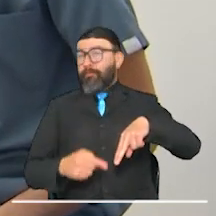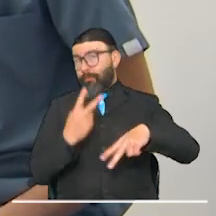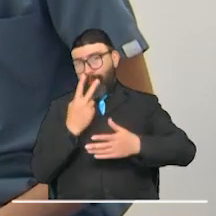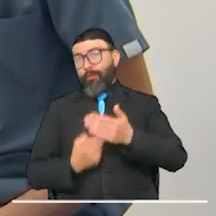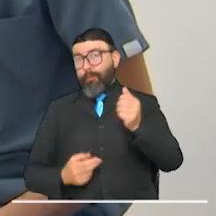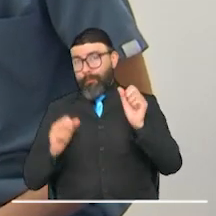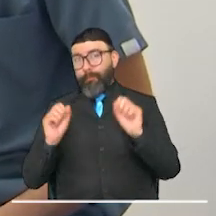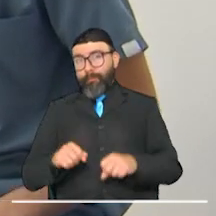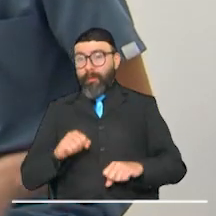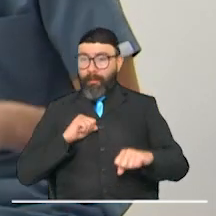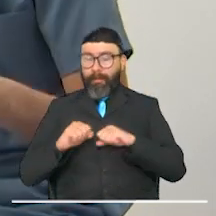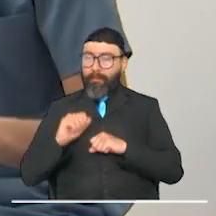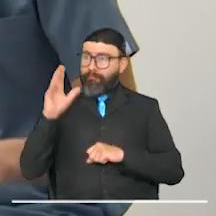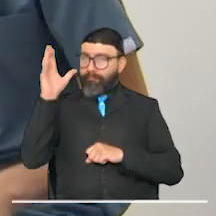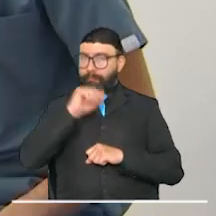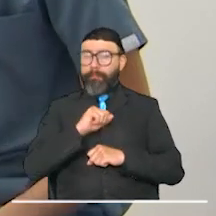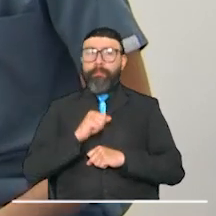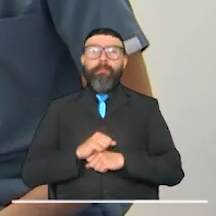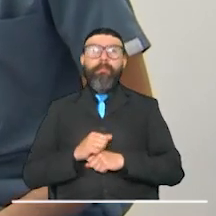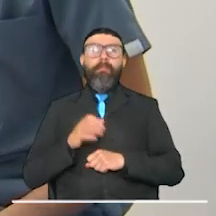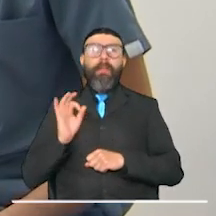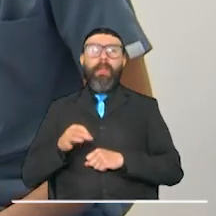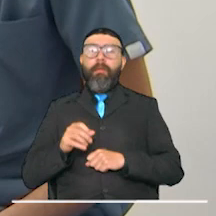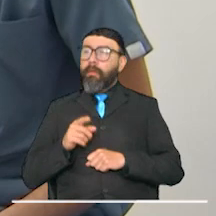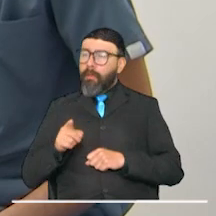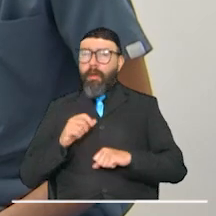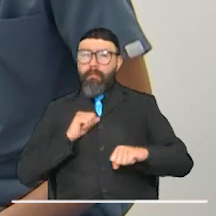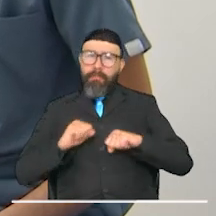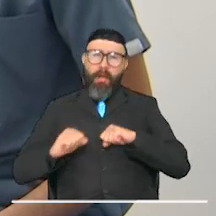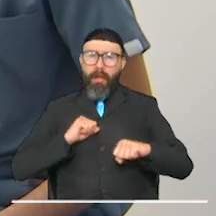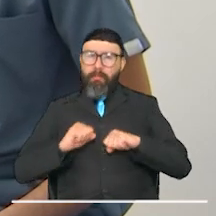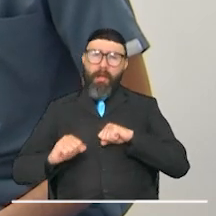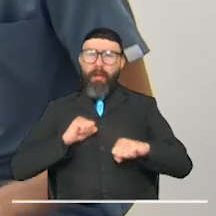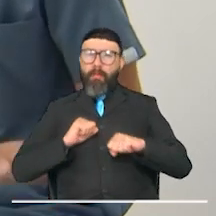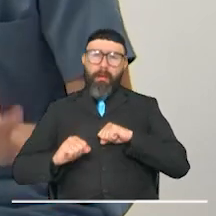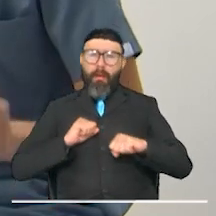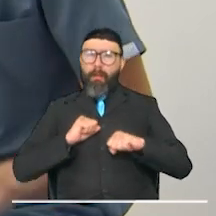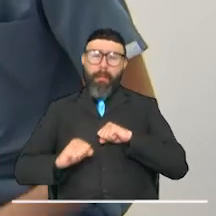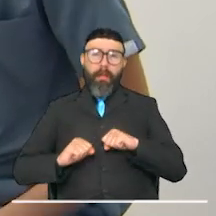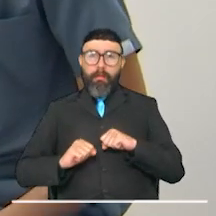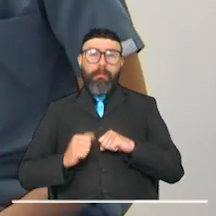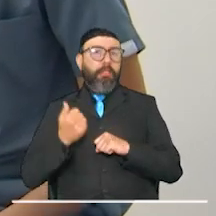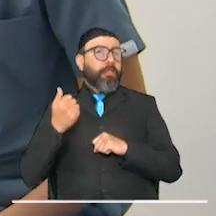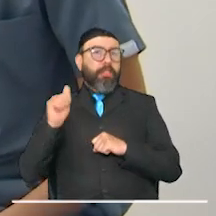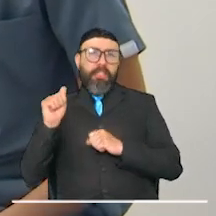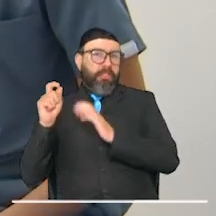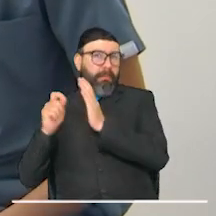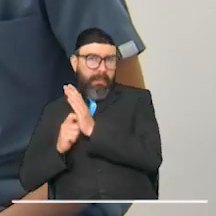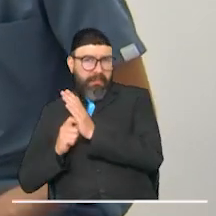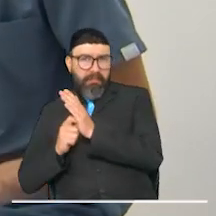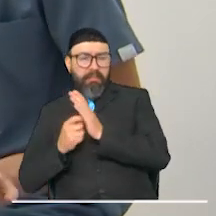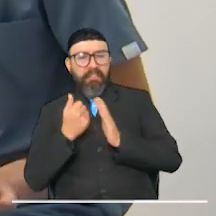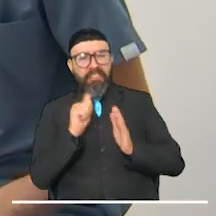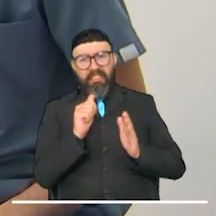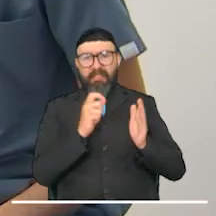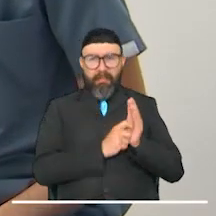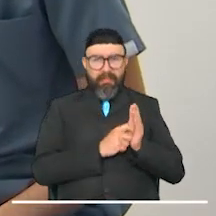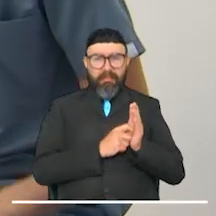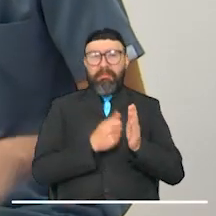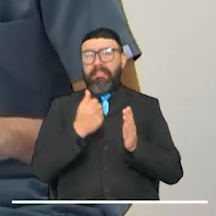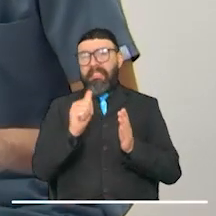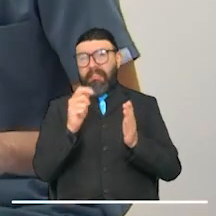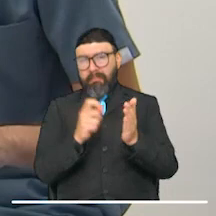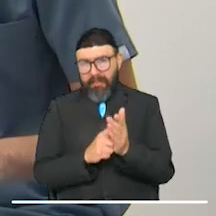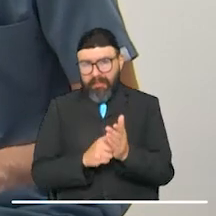cuenta cada ejercicio lo pueden realizar 10 repeticiones de cada ejercicio suficiente